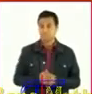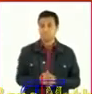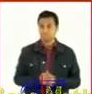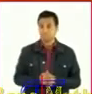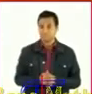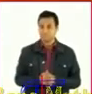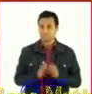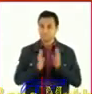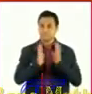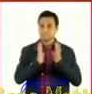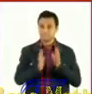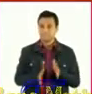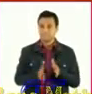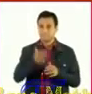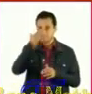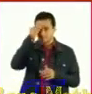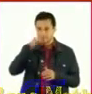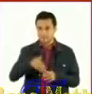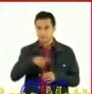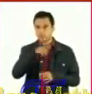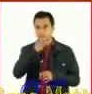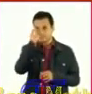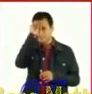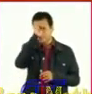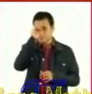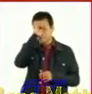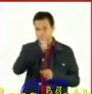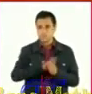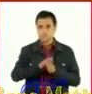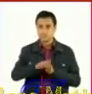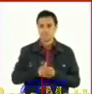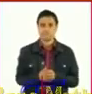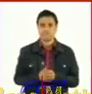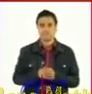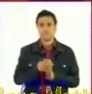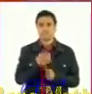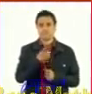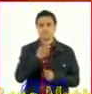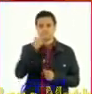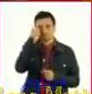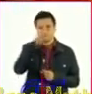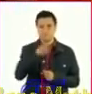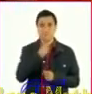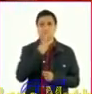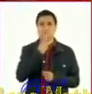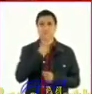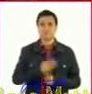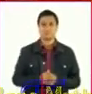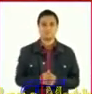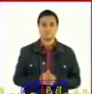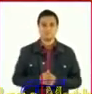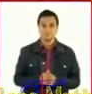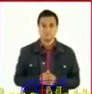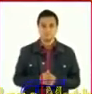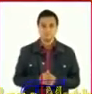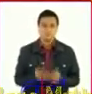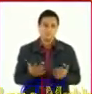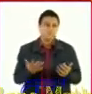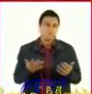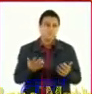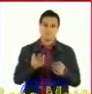lo que estás pensando. Pero dinos, ¿para qué lo consideras útil? Para